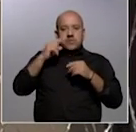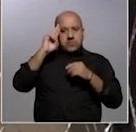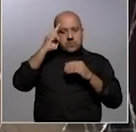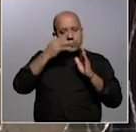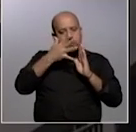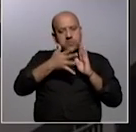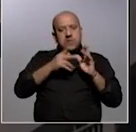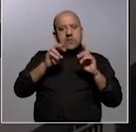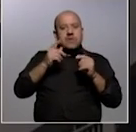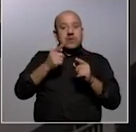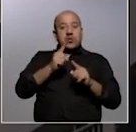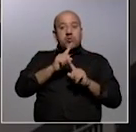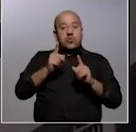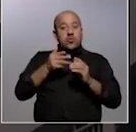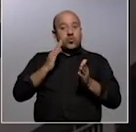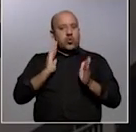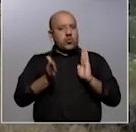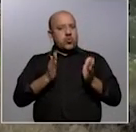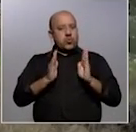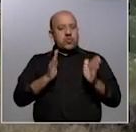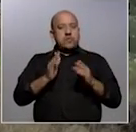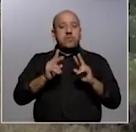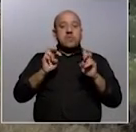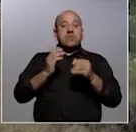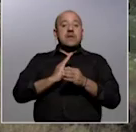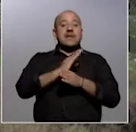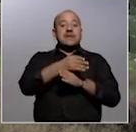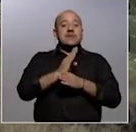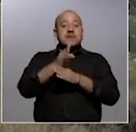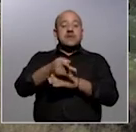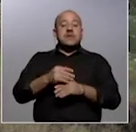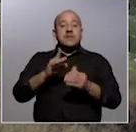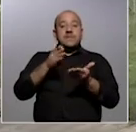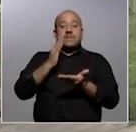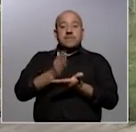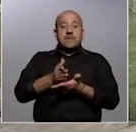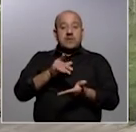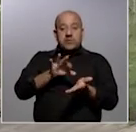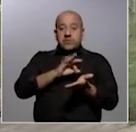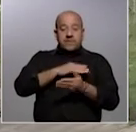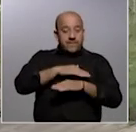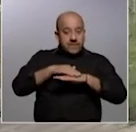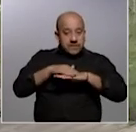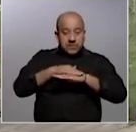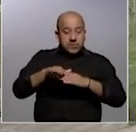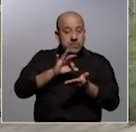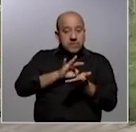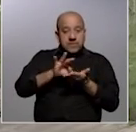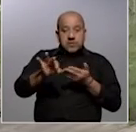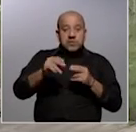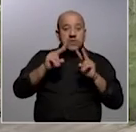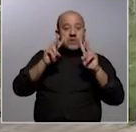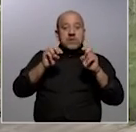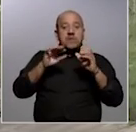prevención de la tortura el acceso a servicios básicos para la calidad de vida también incide en una agenda cada vez más abierta a temas ambientales